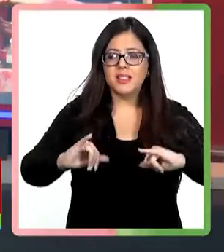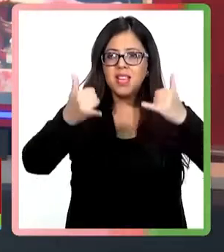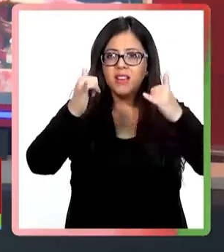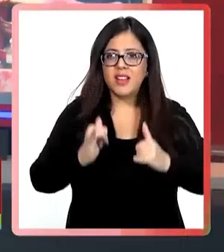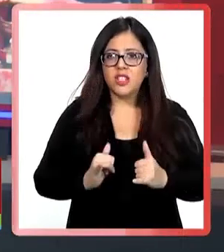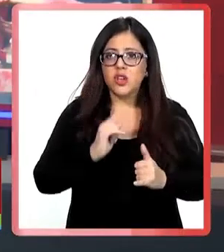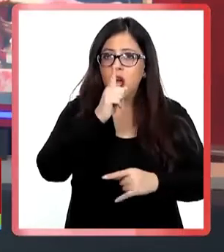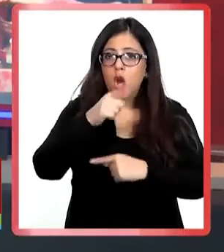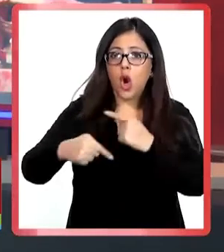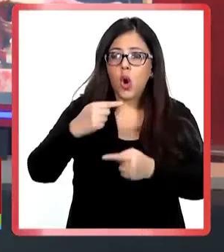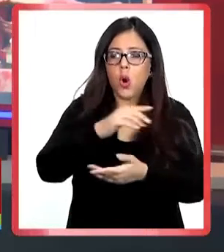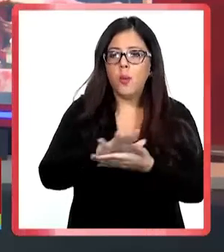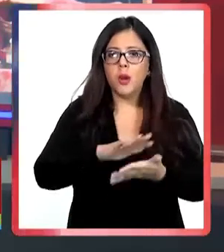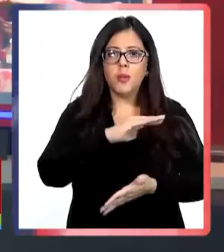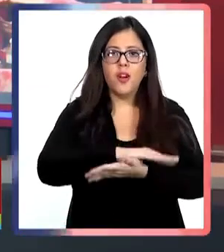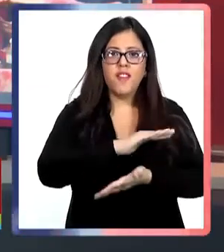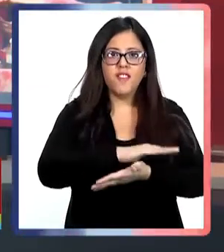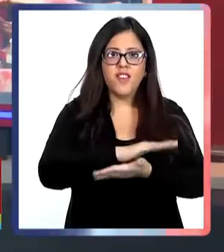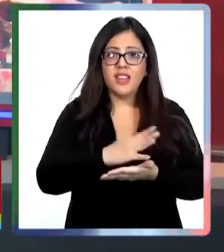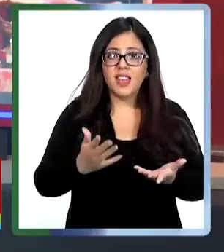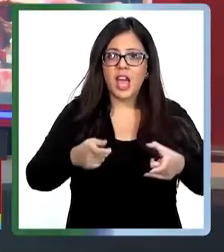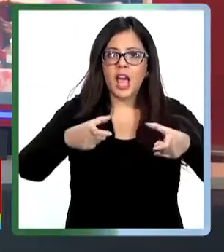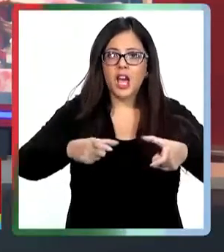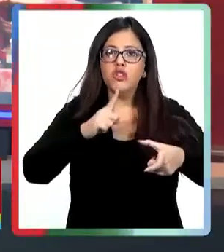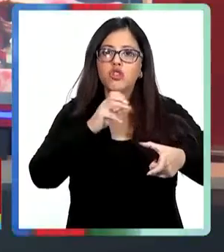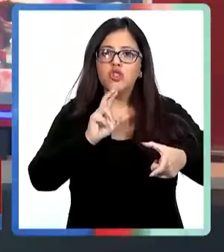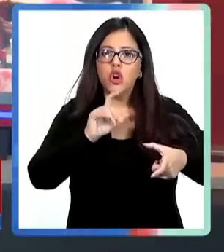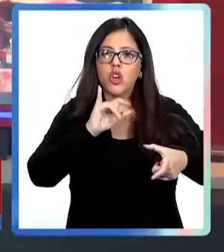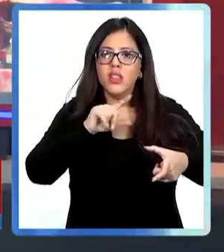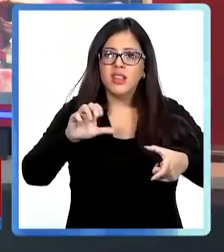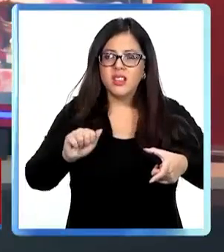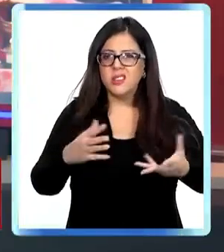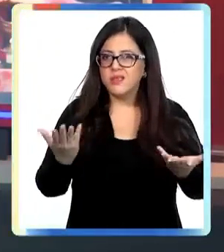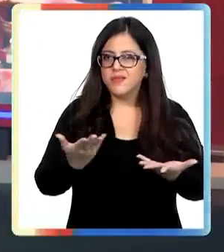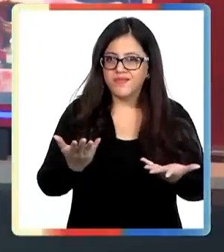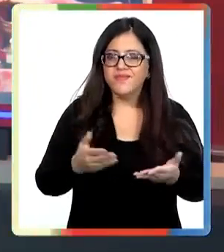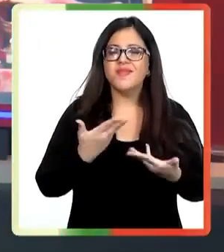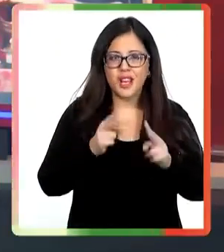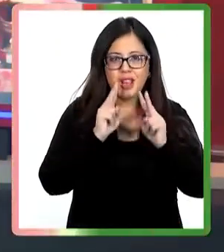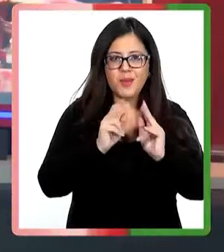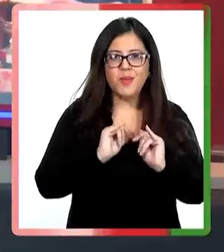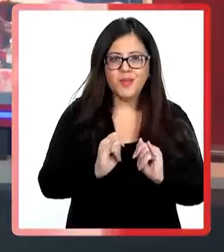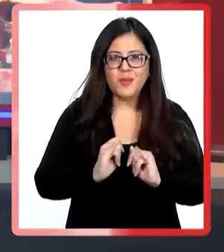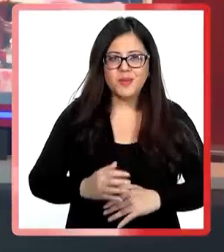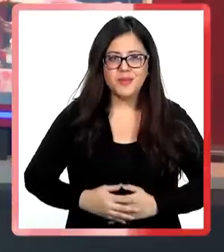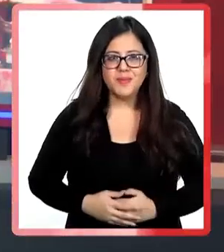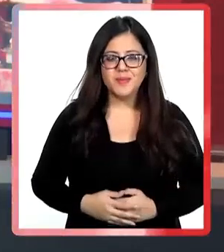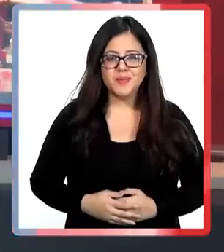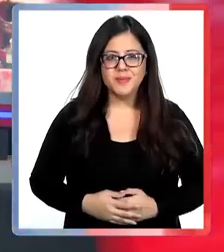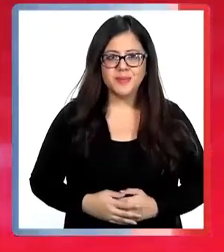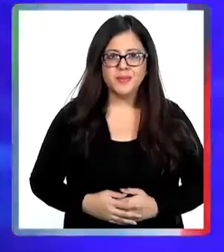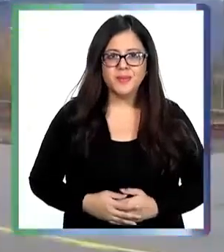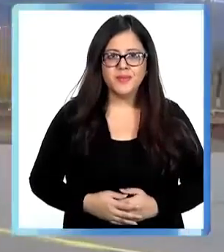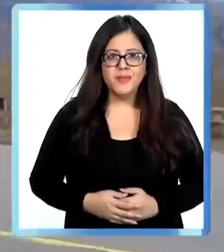por ejemplo la fiesta de la tortilla. ¿En qué consiste? Universidad Autónoma Televisión nos cuenta más.